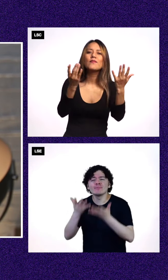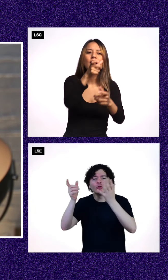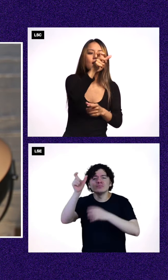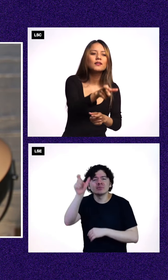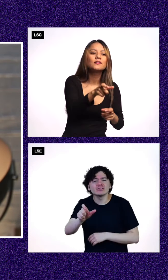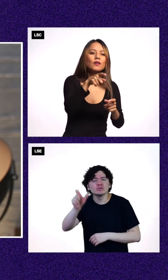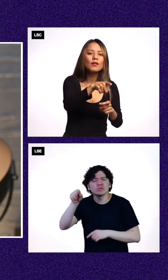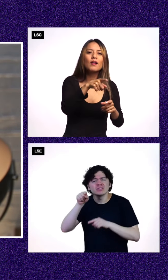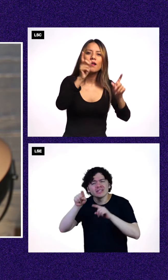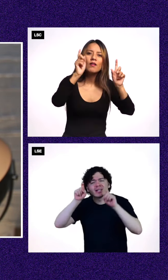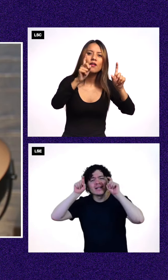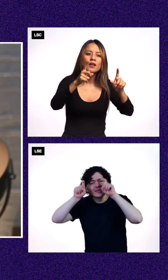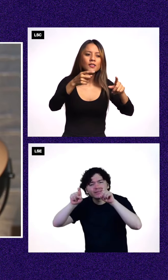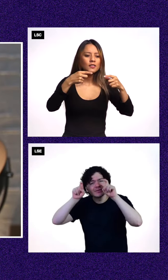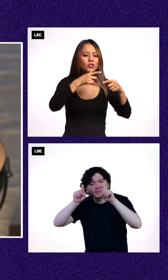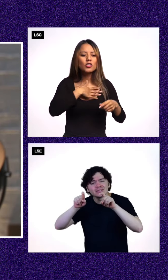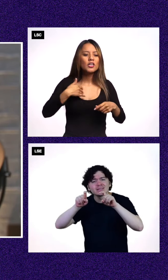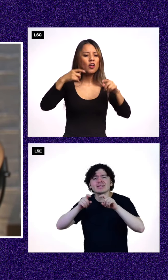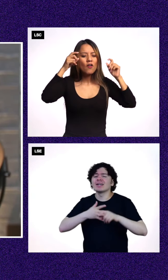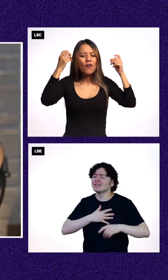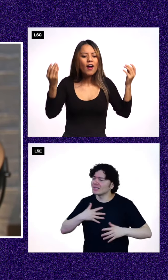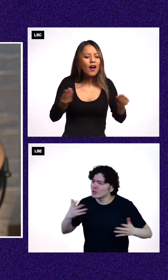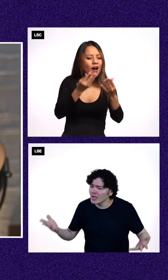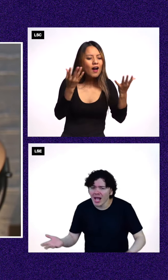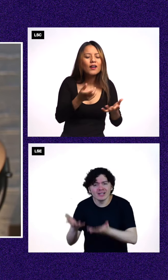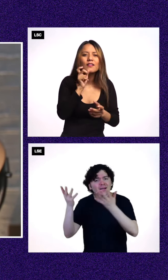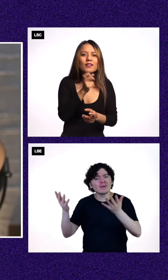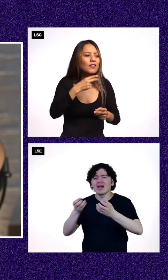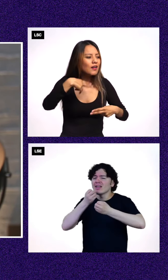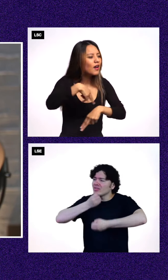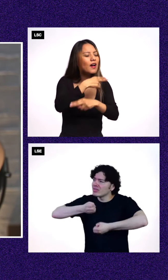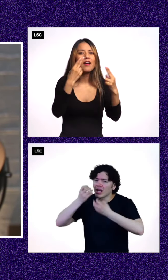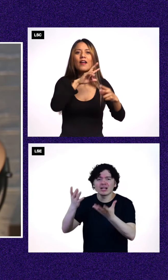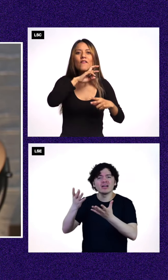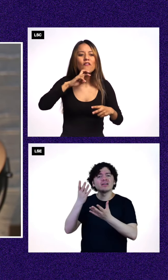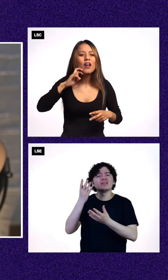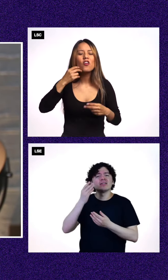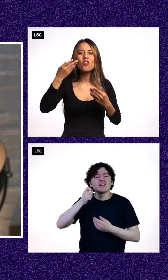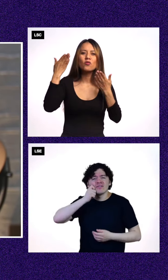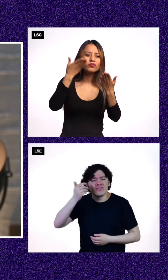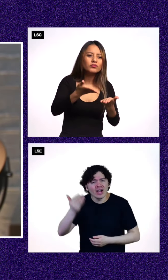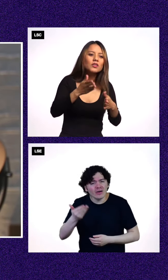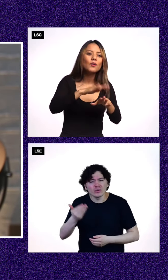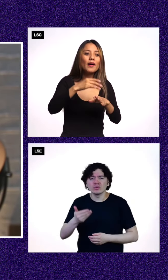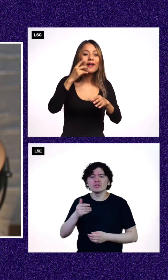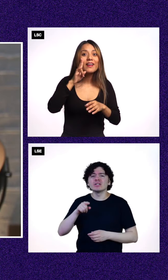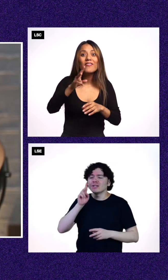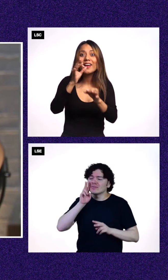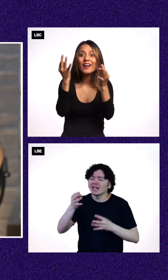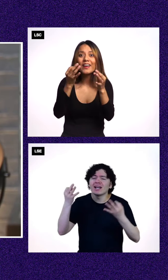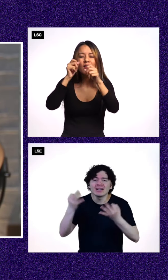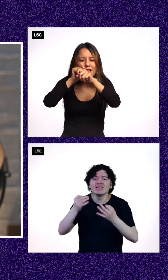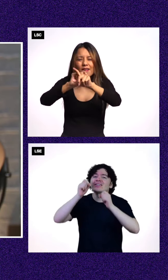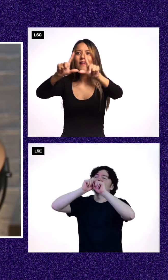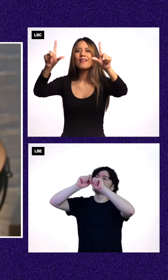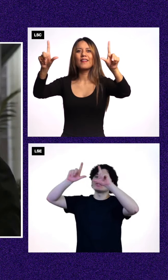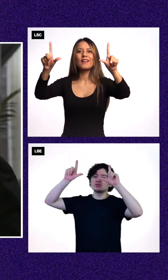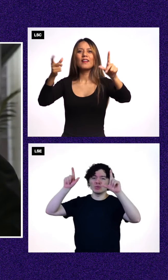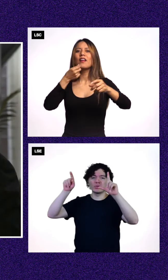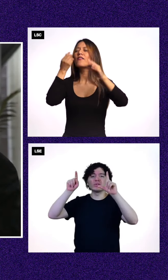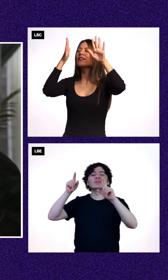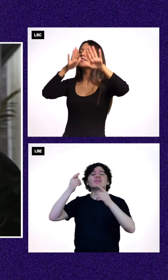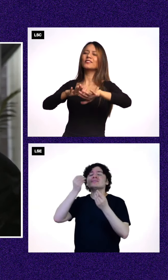persona intencionalmente. Voy a darle valor y hablar vida sobre ella. Voy a ayudarle a ver la gran bendición que es.